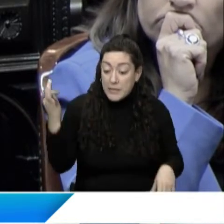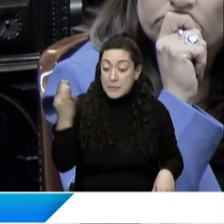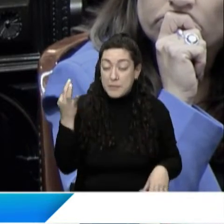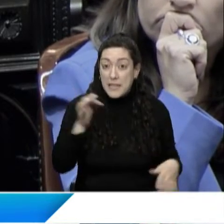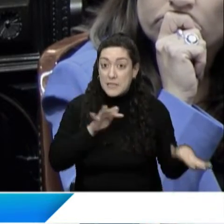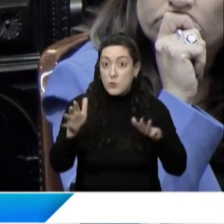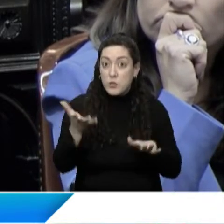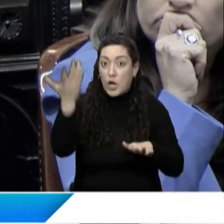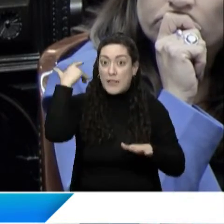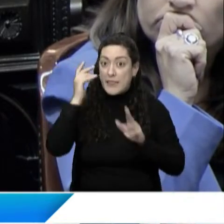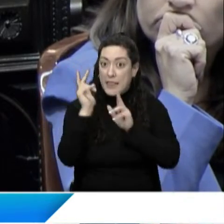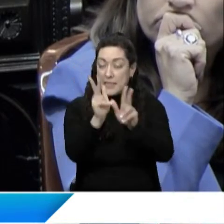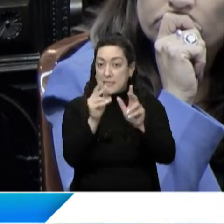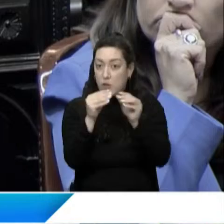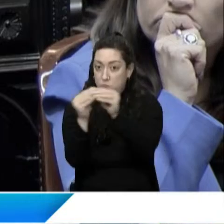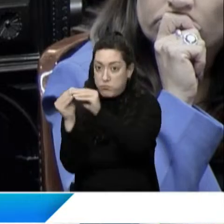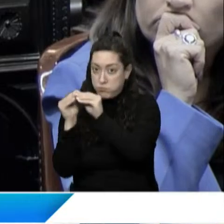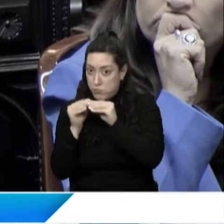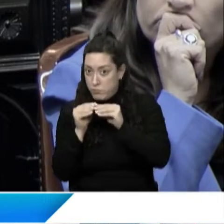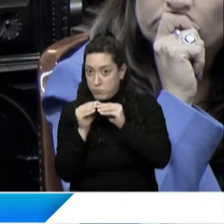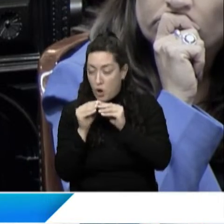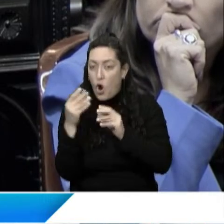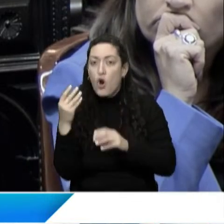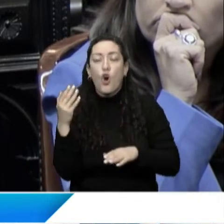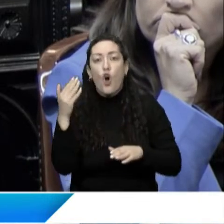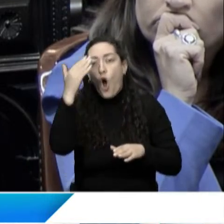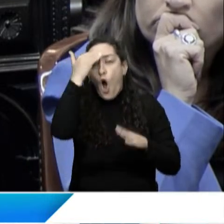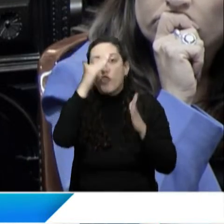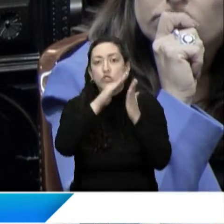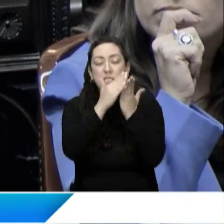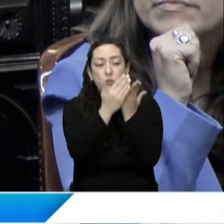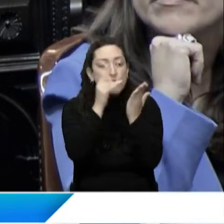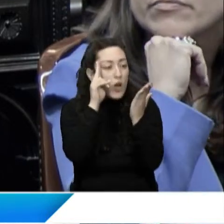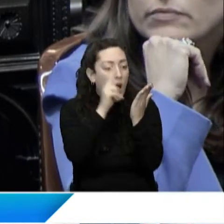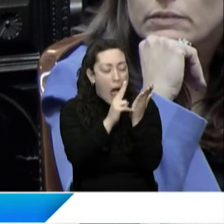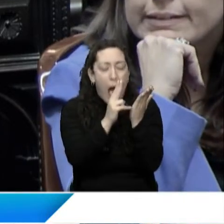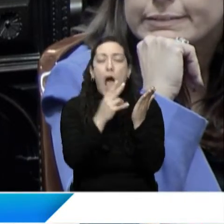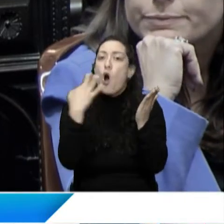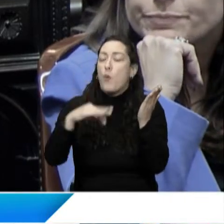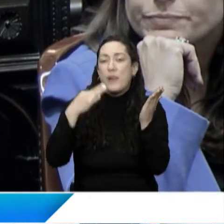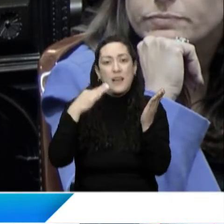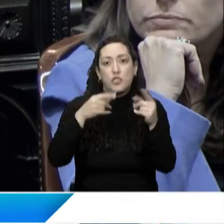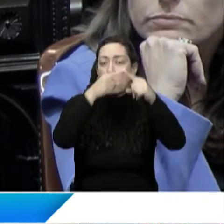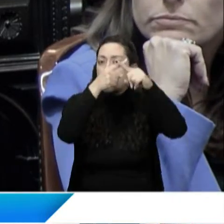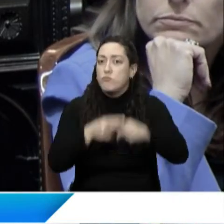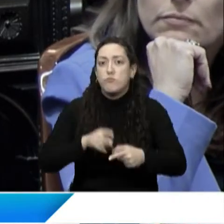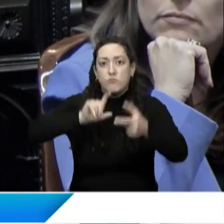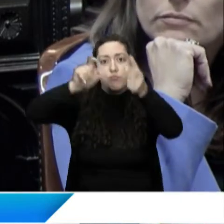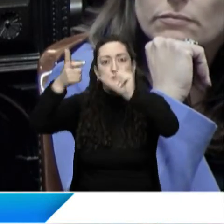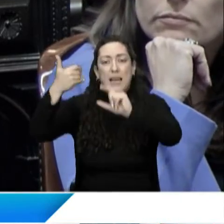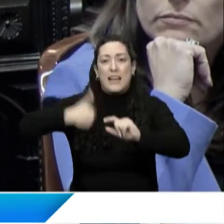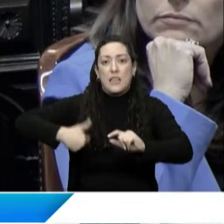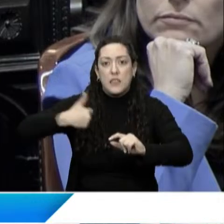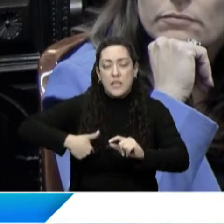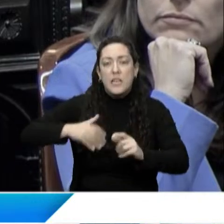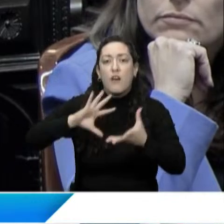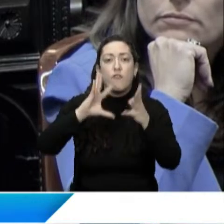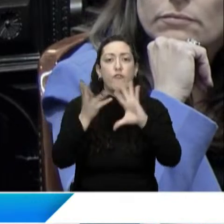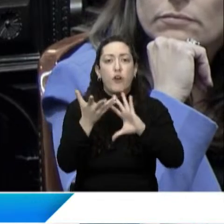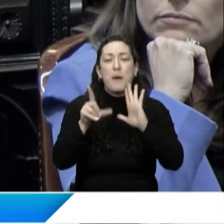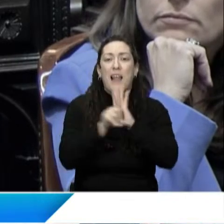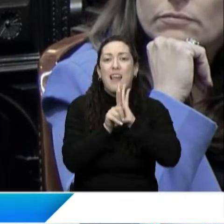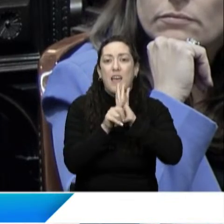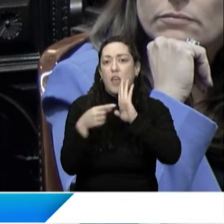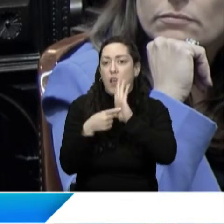antes se ha expresado, tenemos una obligación constitucional de darle a la movilidad jubilatoria en la República Argentina una fórmula dispuesta